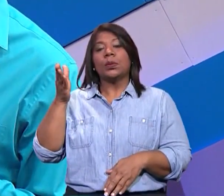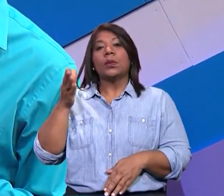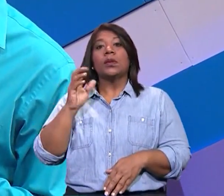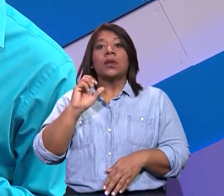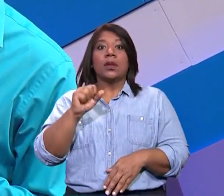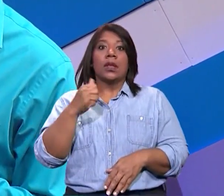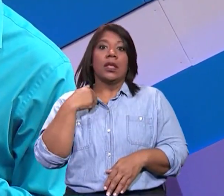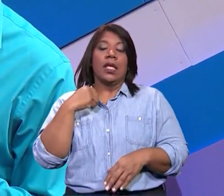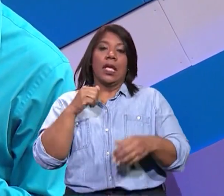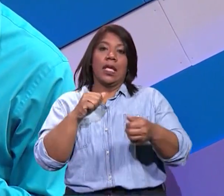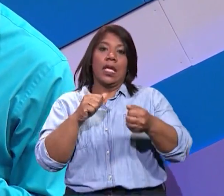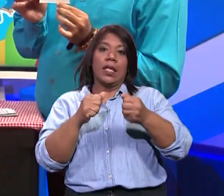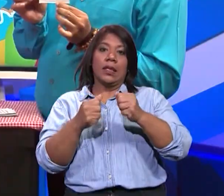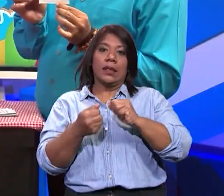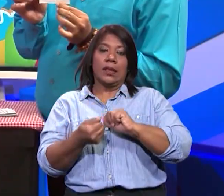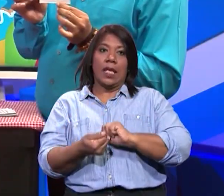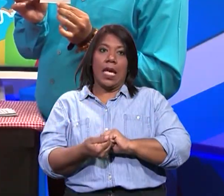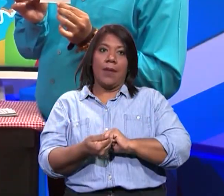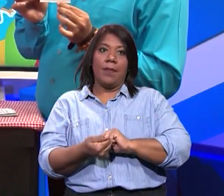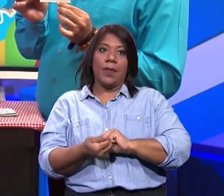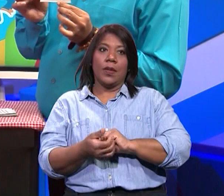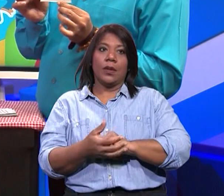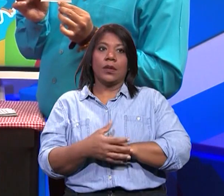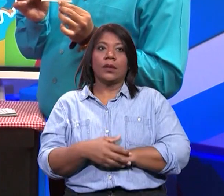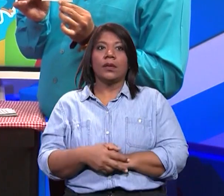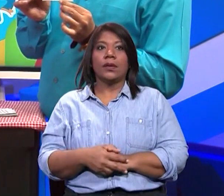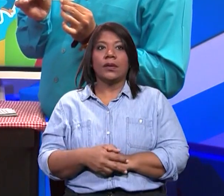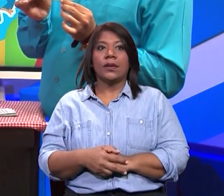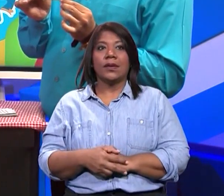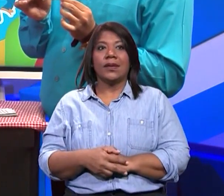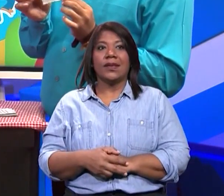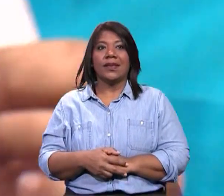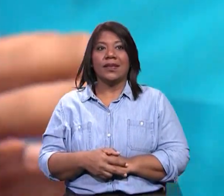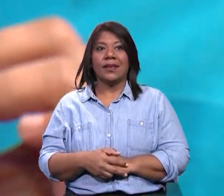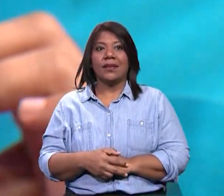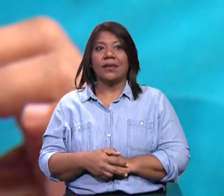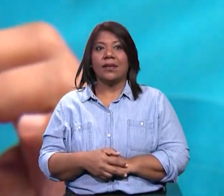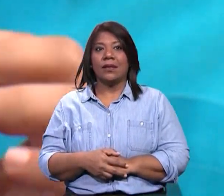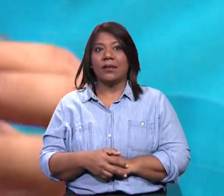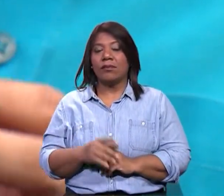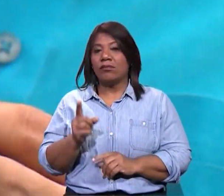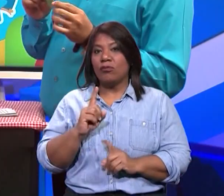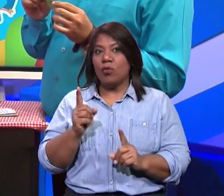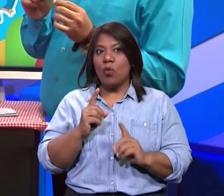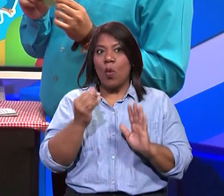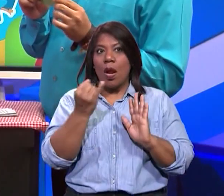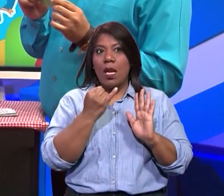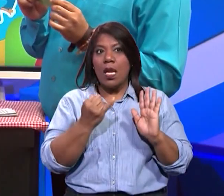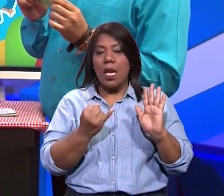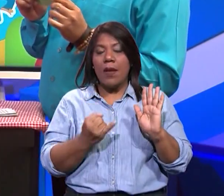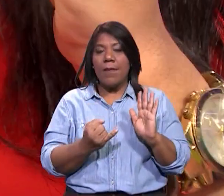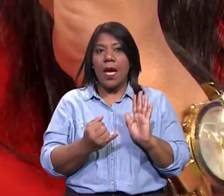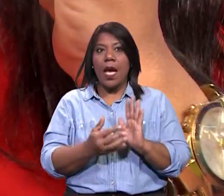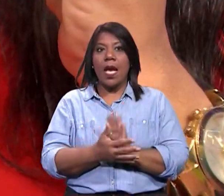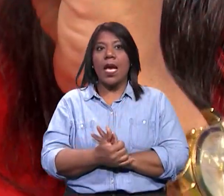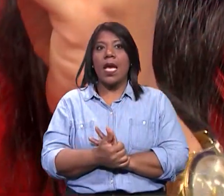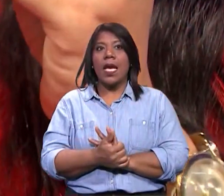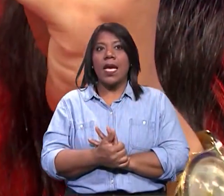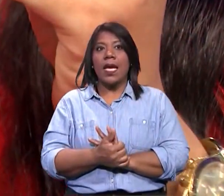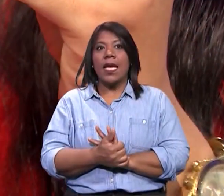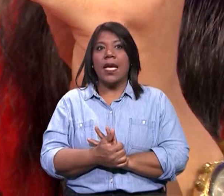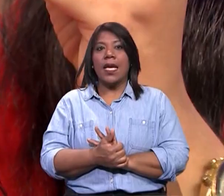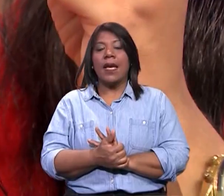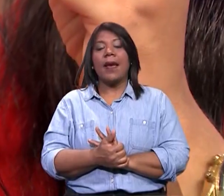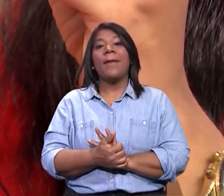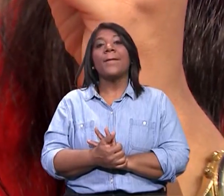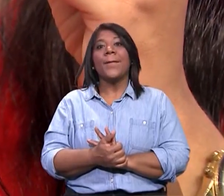cambios. A ver, aquí está la pregunta. Niño, ¿será esta? Vamos a ver qué es. A ver. Y la maestra Noemí tiene...